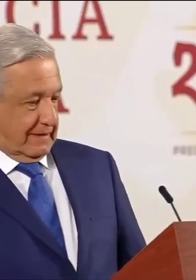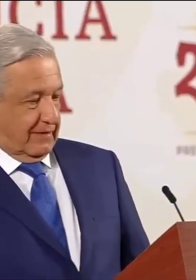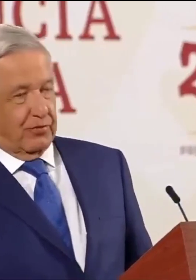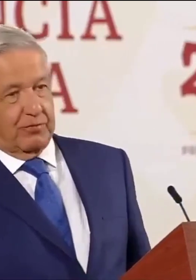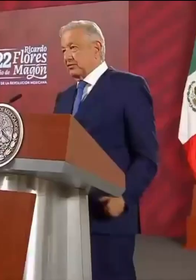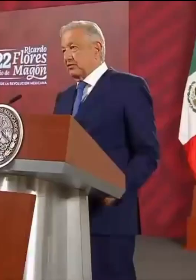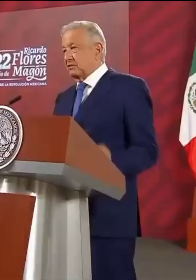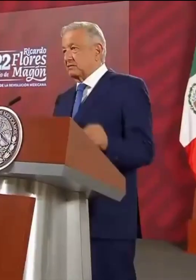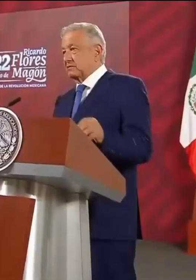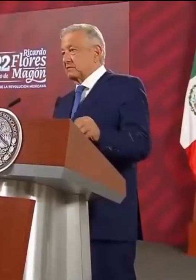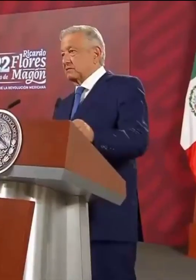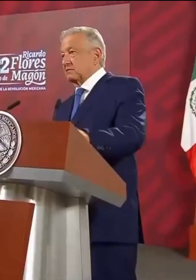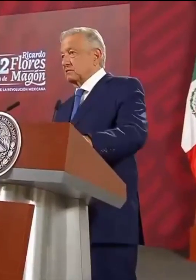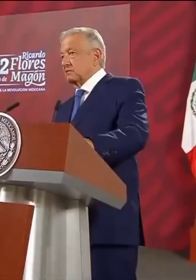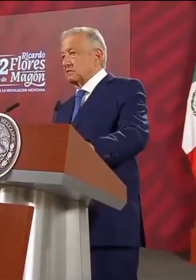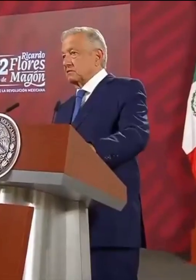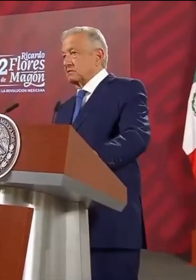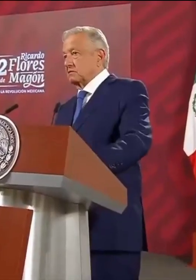la transformación